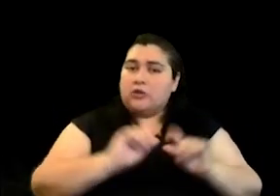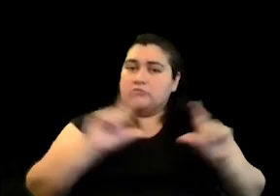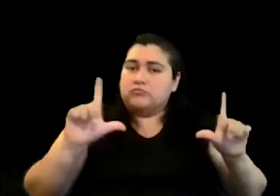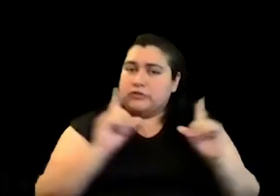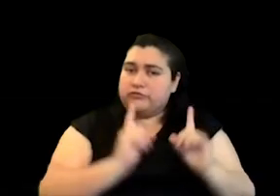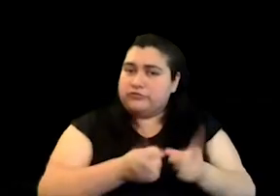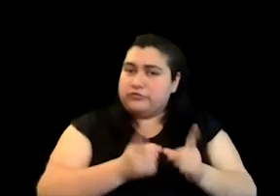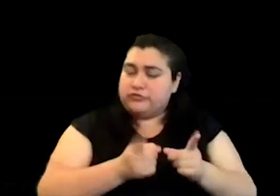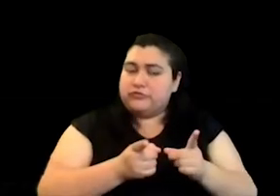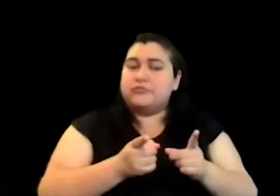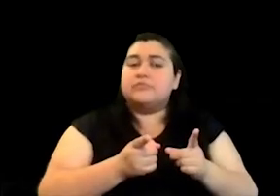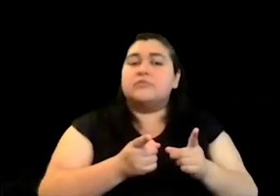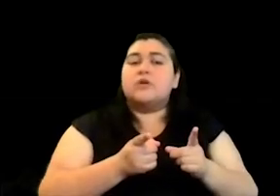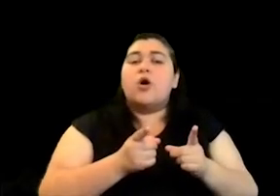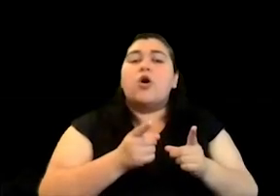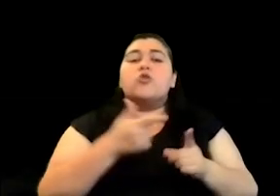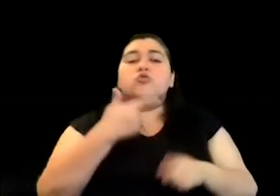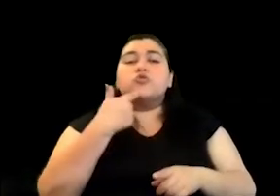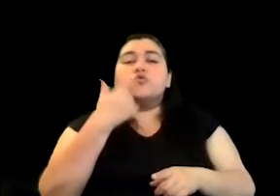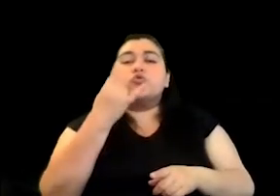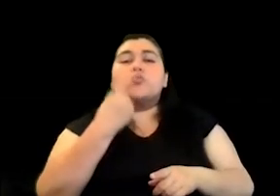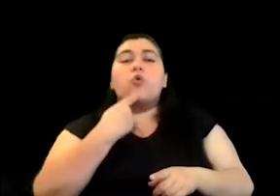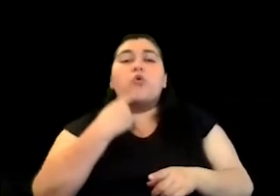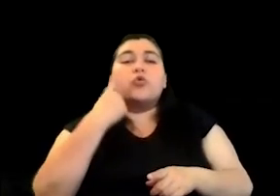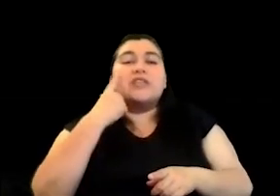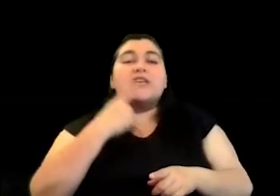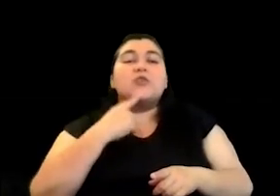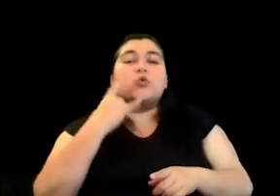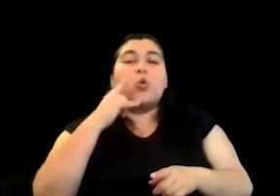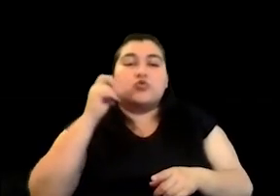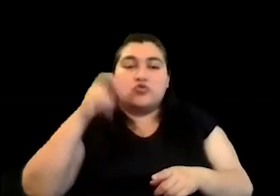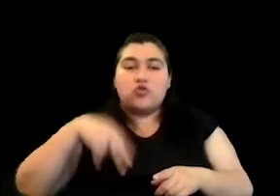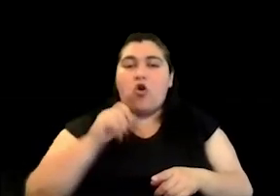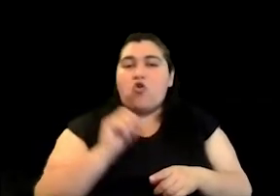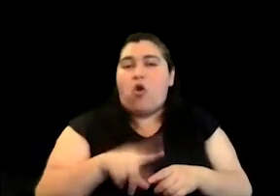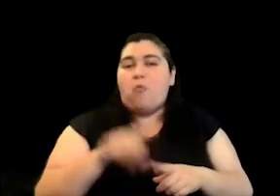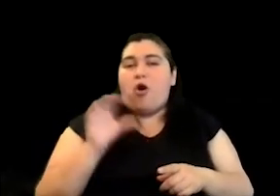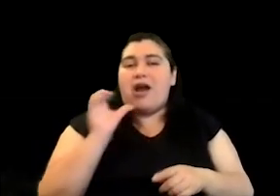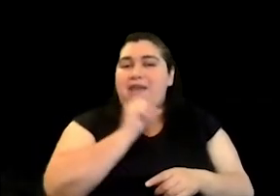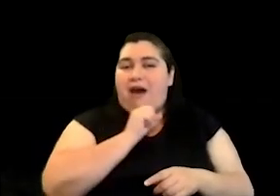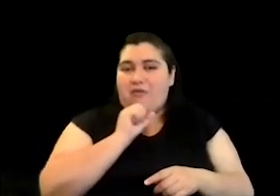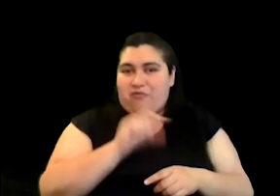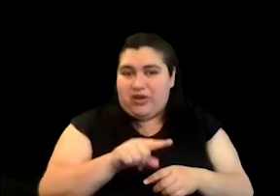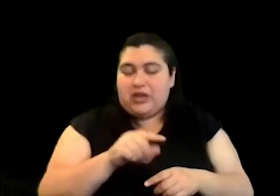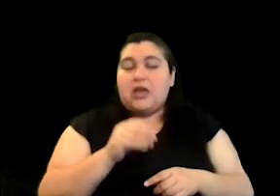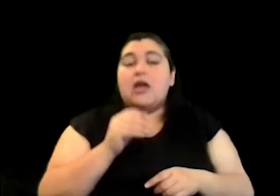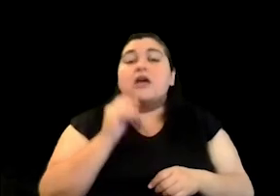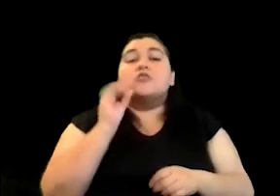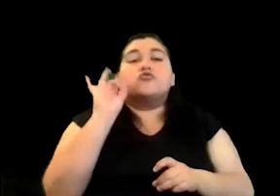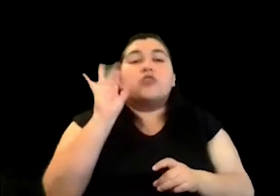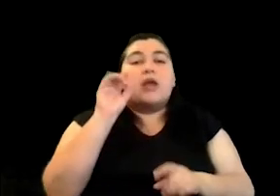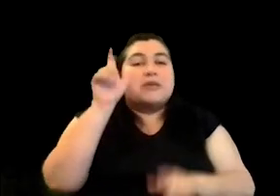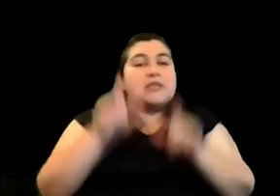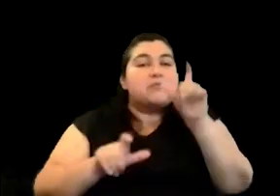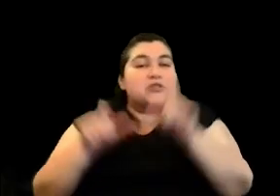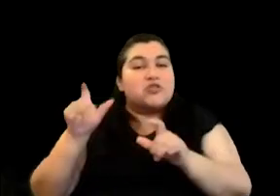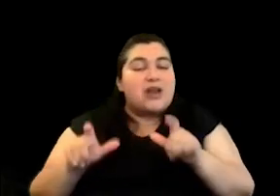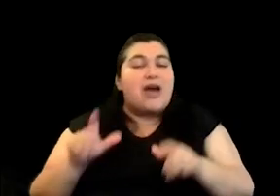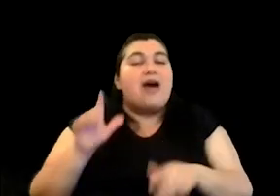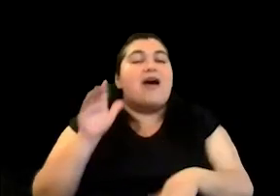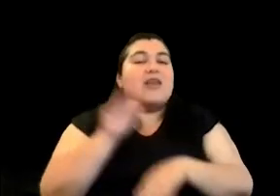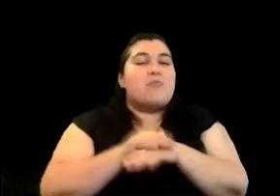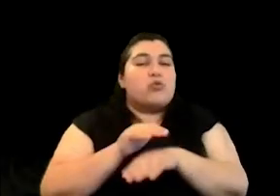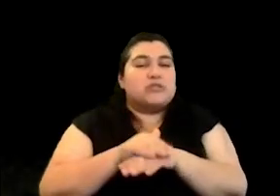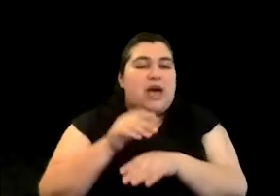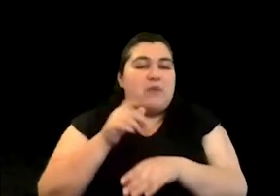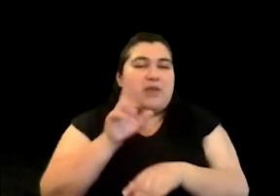en sustitución de la clave de autorización electrónica para responsables inscriptos en IVA, donde ante